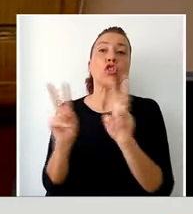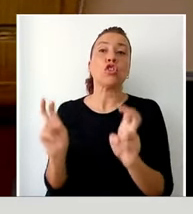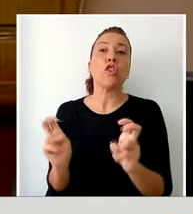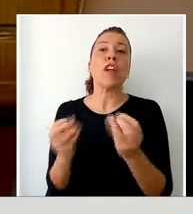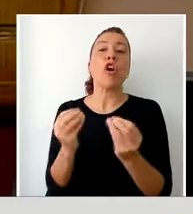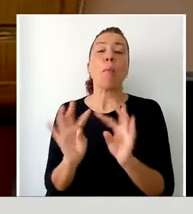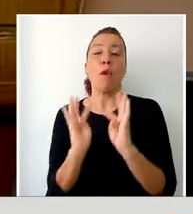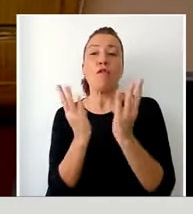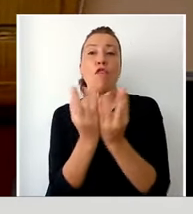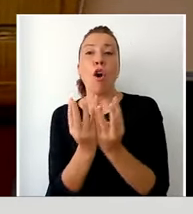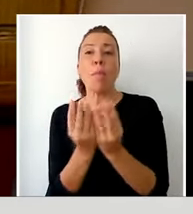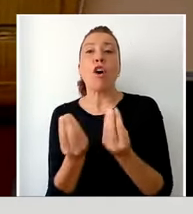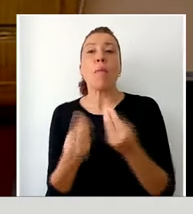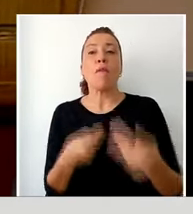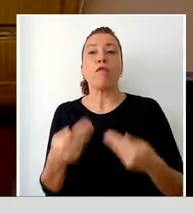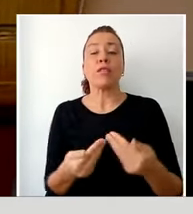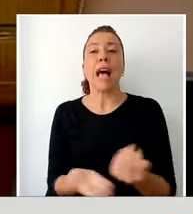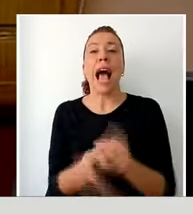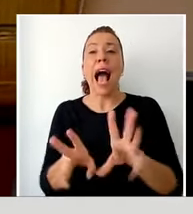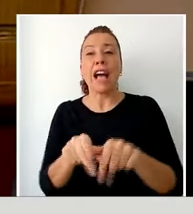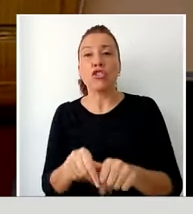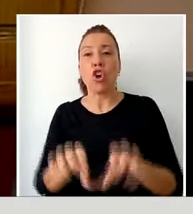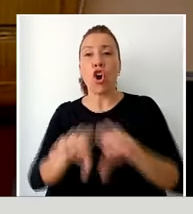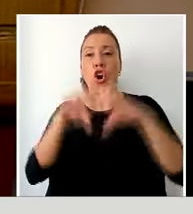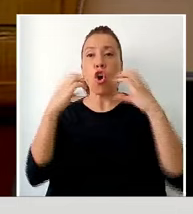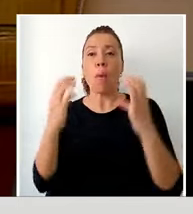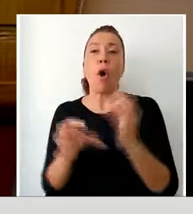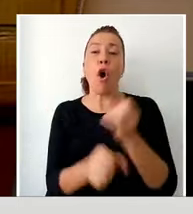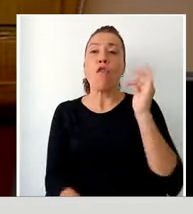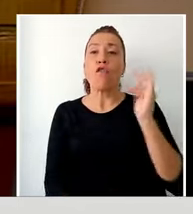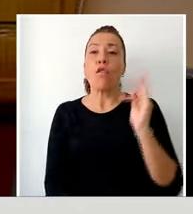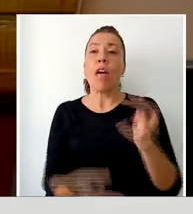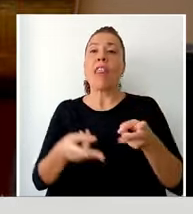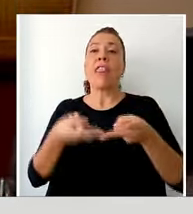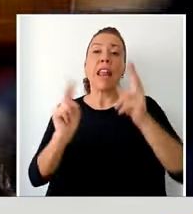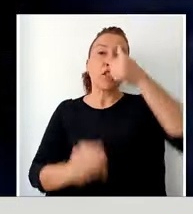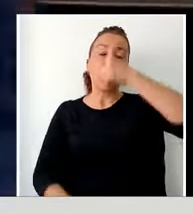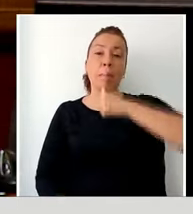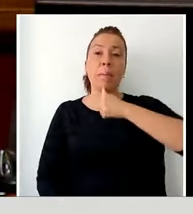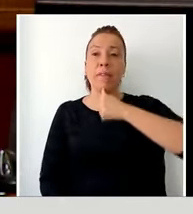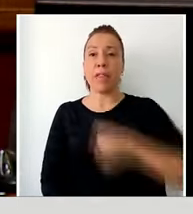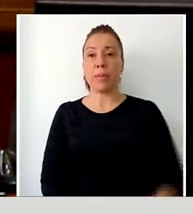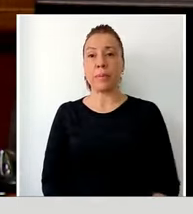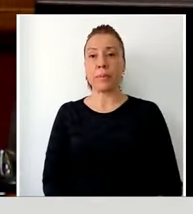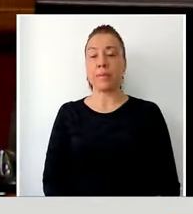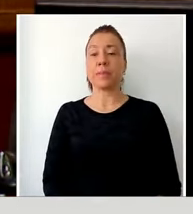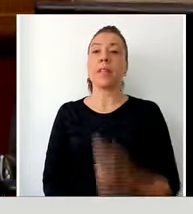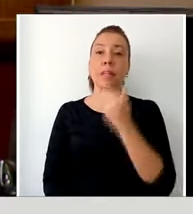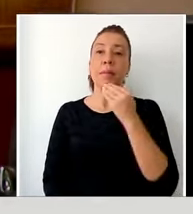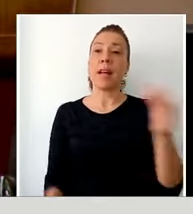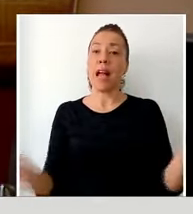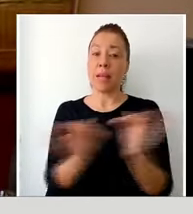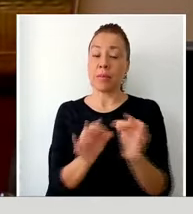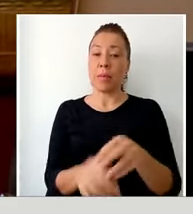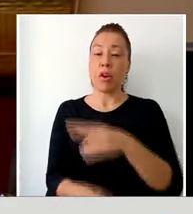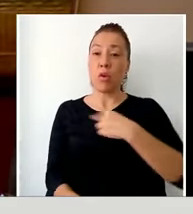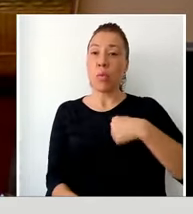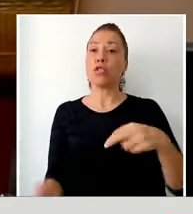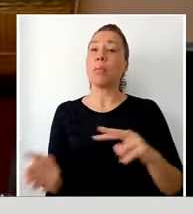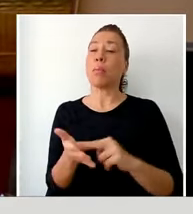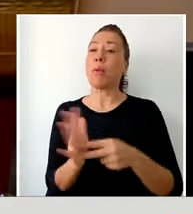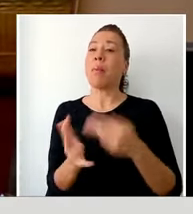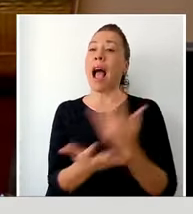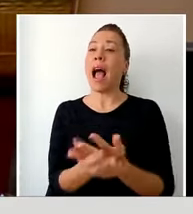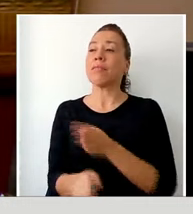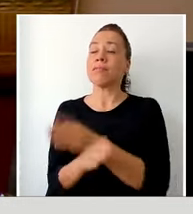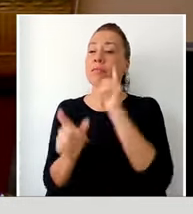de las asociaciones corporaciones o fundaciones de derecho privado y en este mismo tono hemos expuesto como imputación los problemas asociados a la fiscalización de